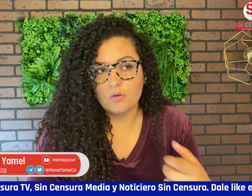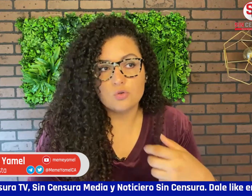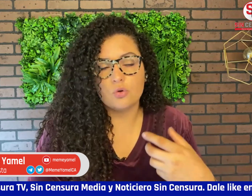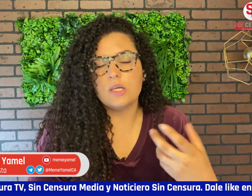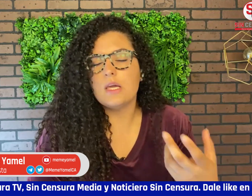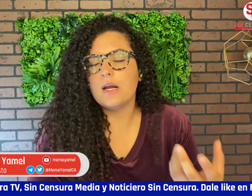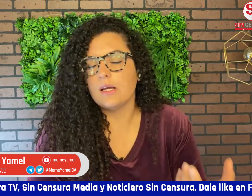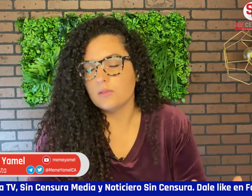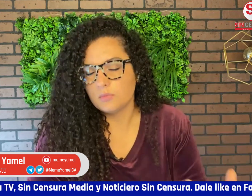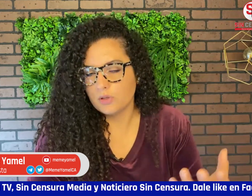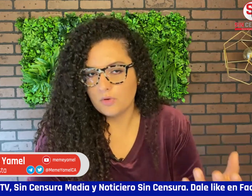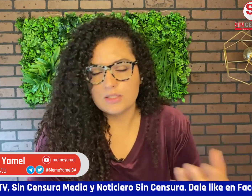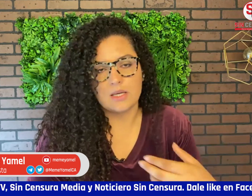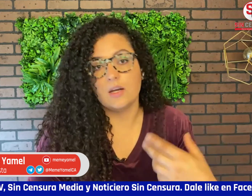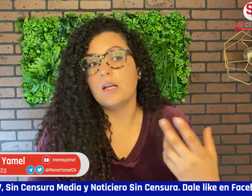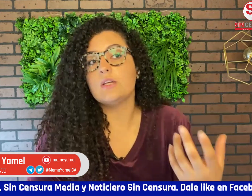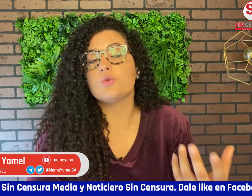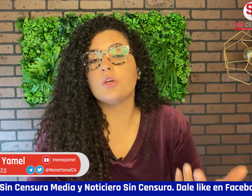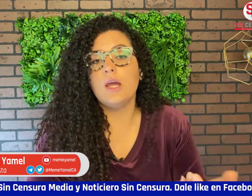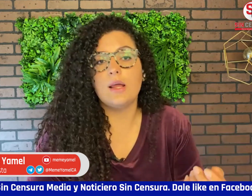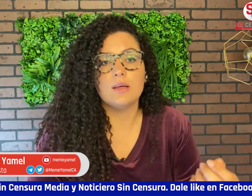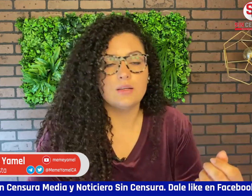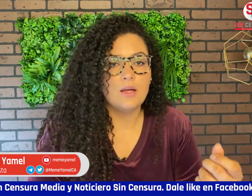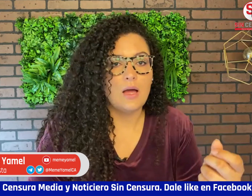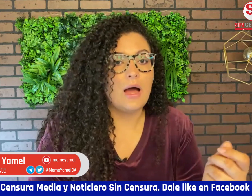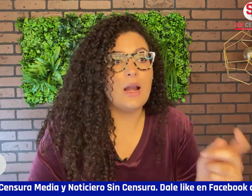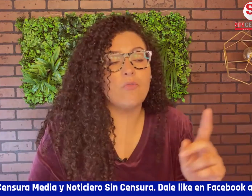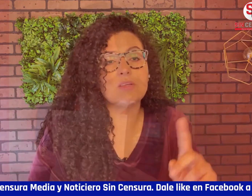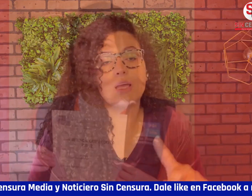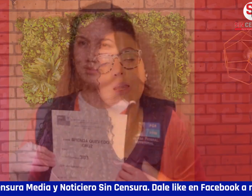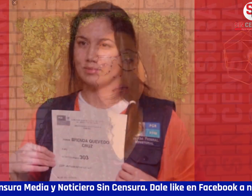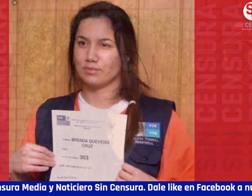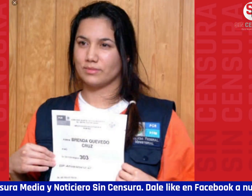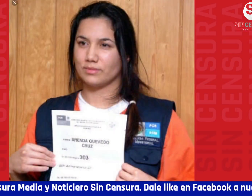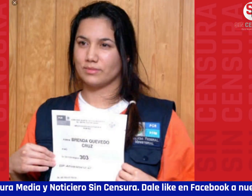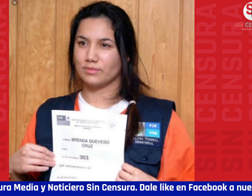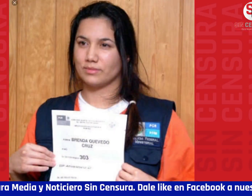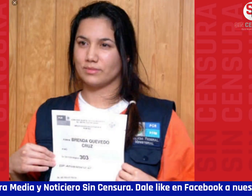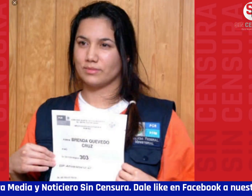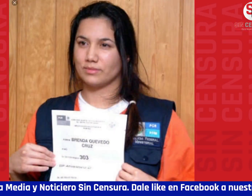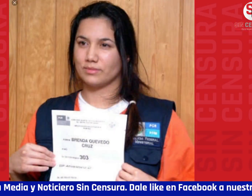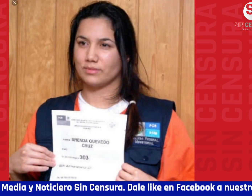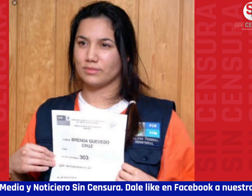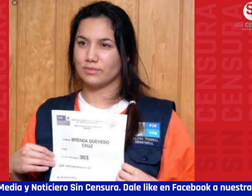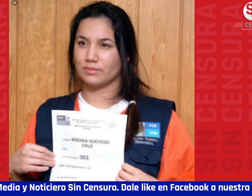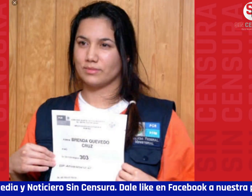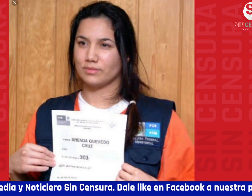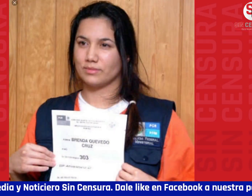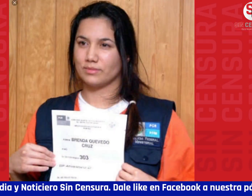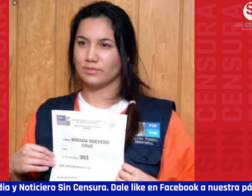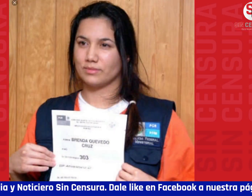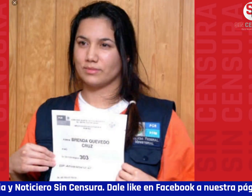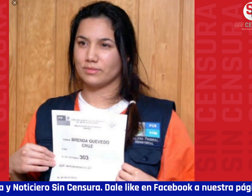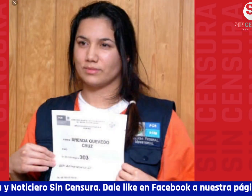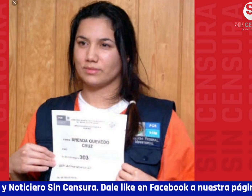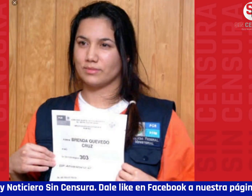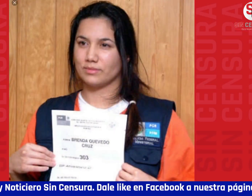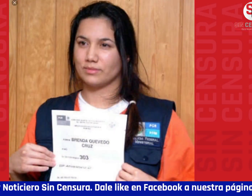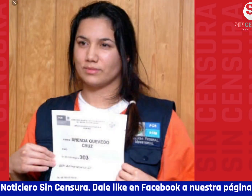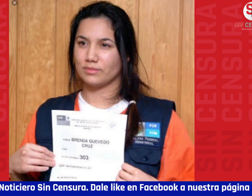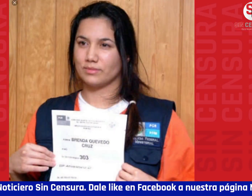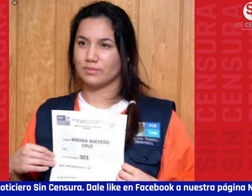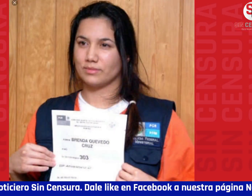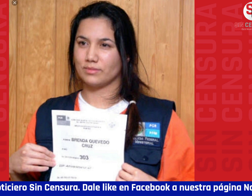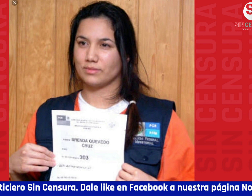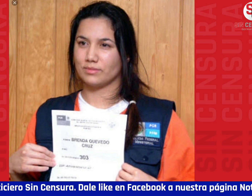exige o sugiere, porque no exigen, le sugiere a la Fiscalía General de la República, al gobierno mexicano,